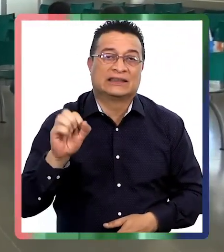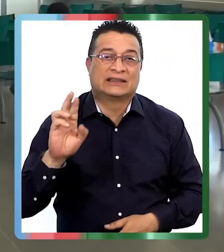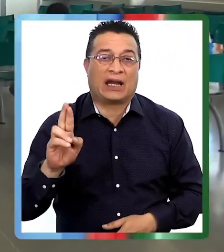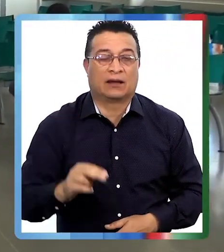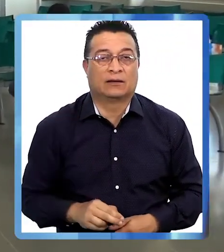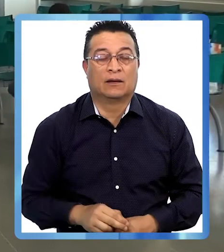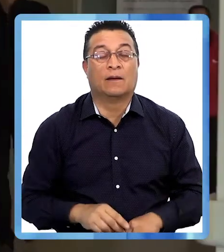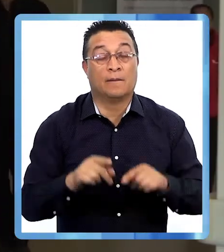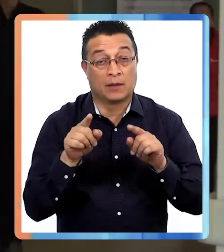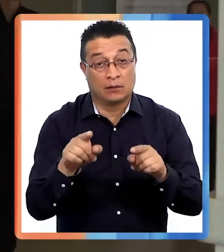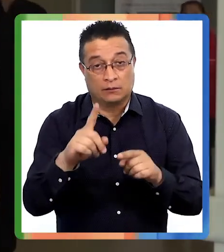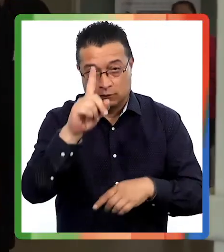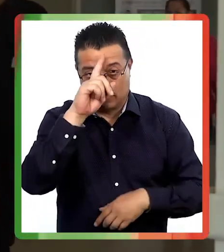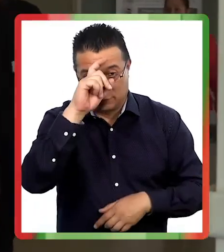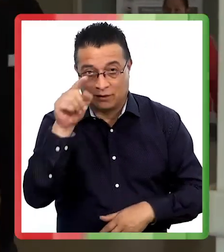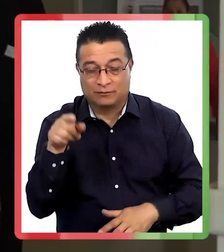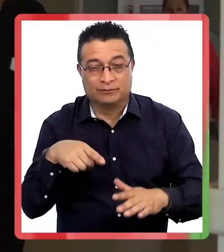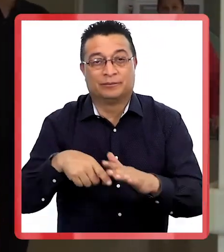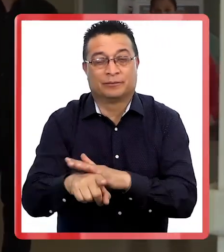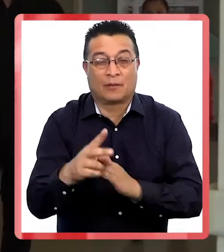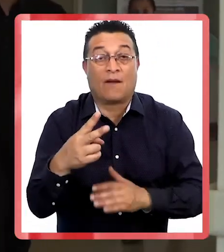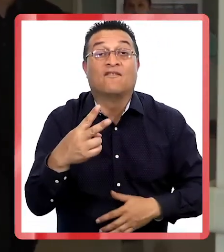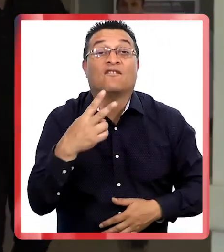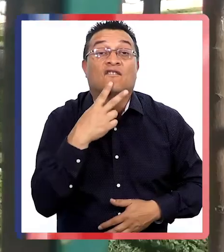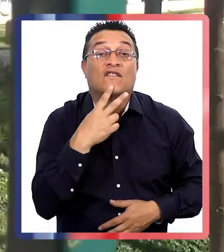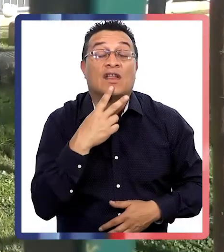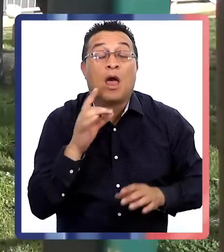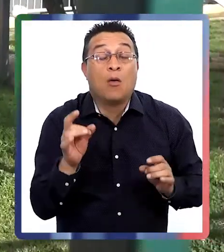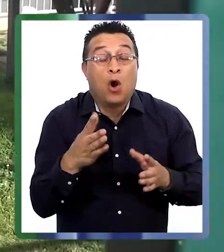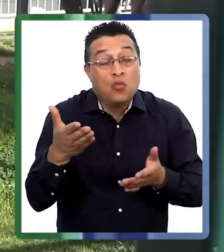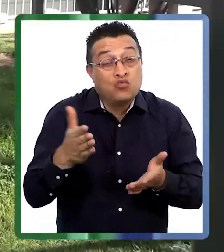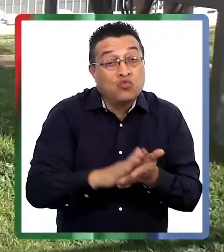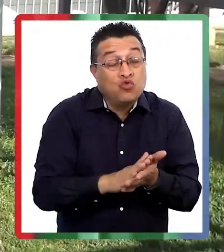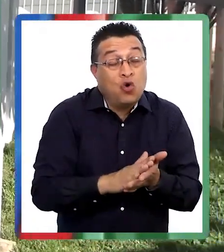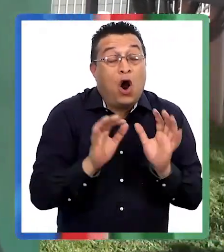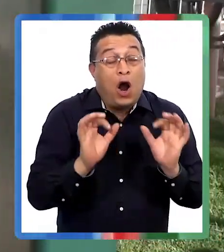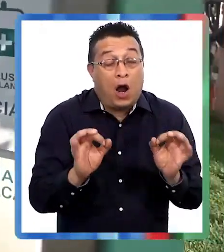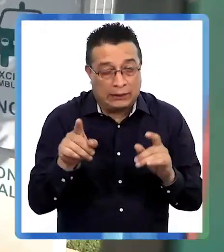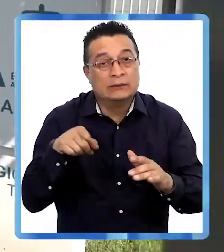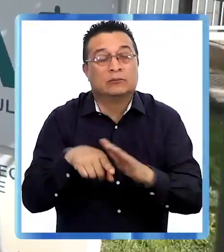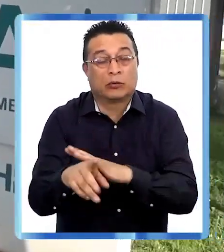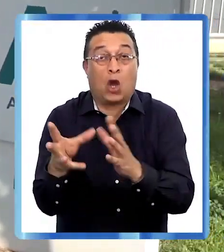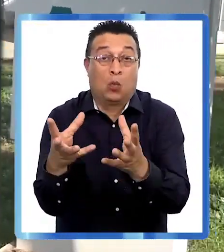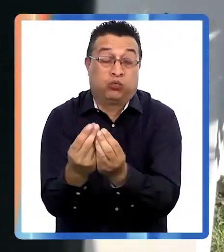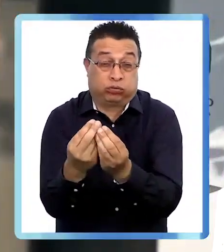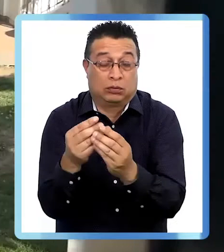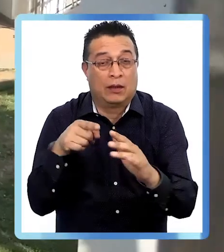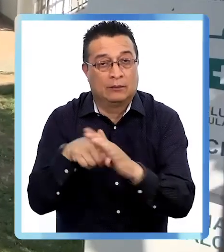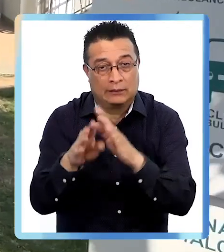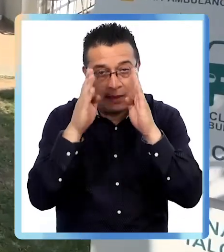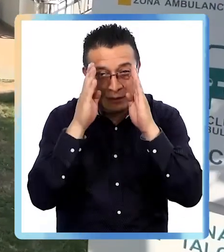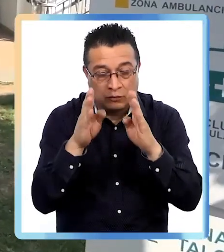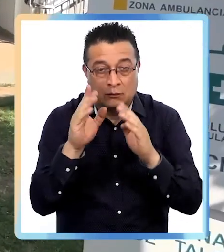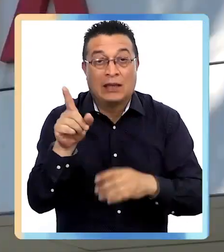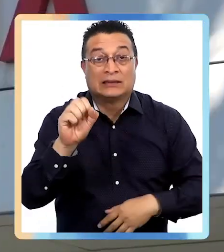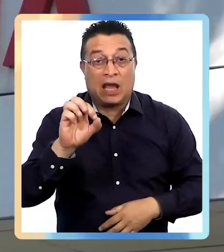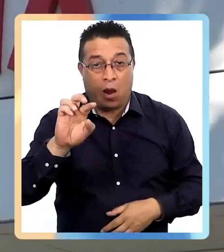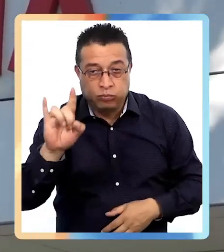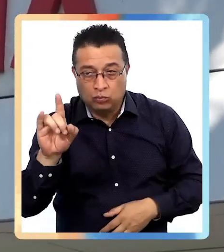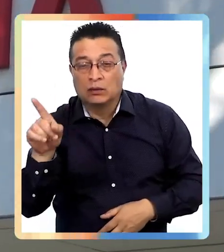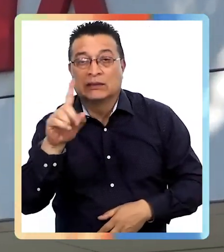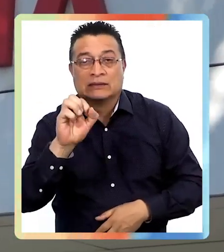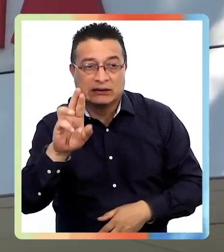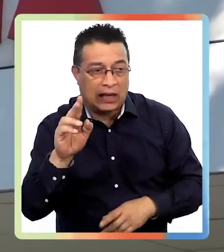urgencia del hospital está para resolver los problemas de riesgo vital en caso contrario sólo se provocó un colapso de atención es la idea sacudir a los sapu